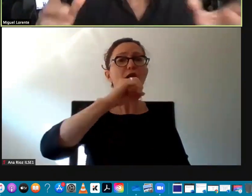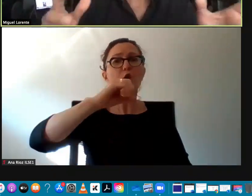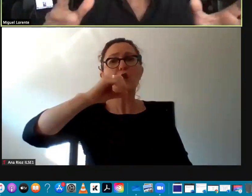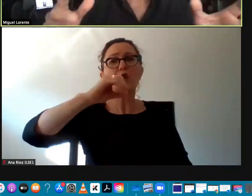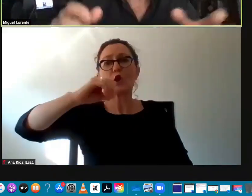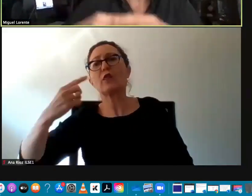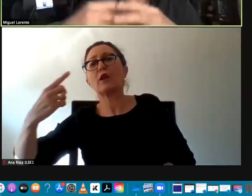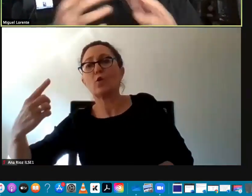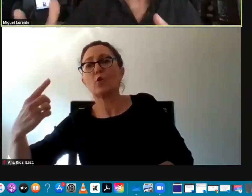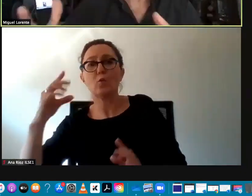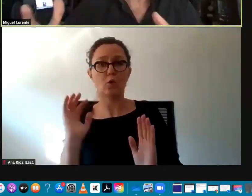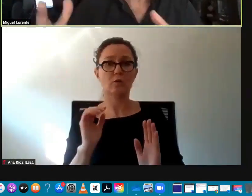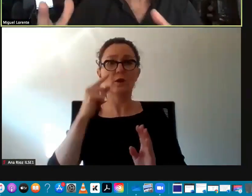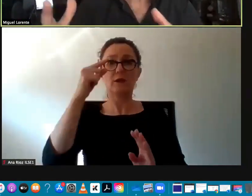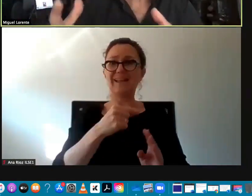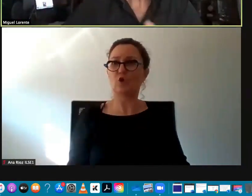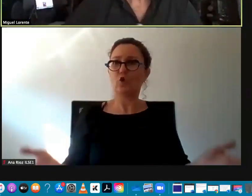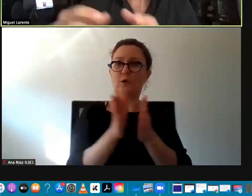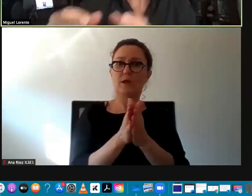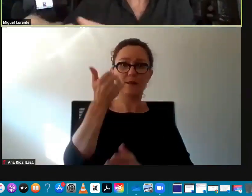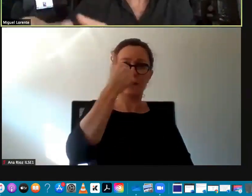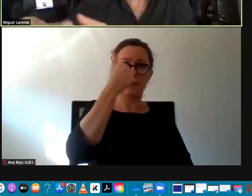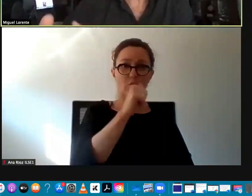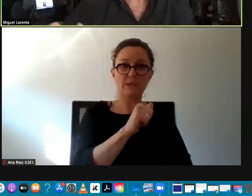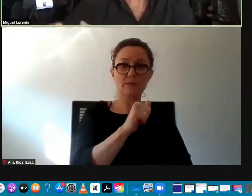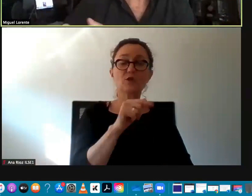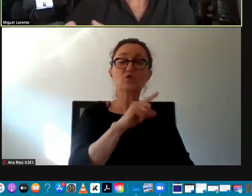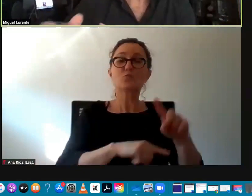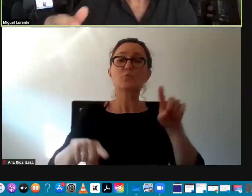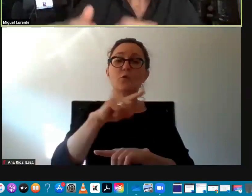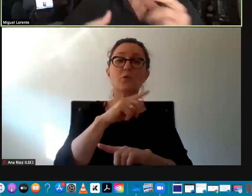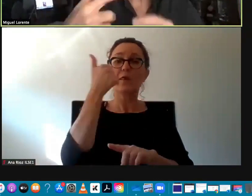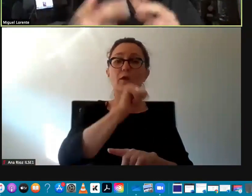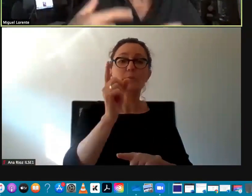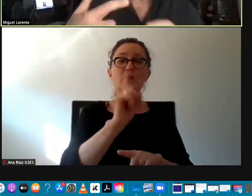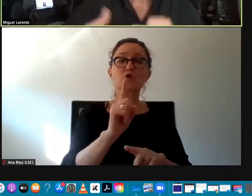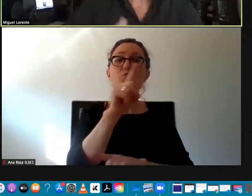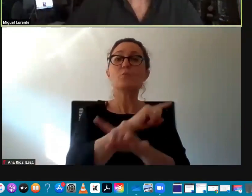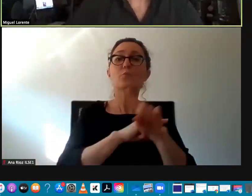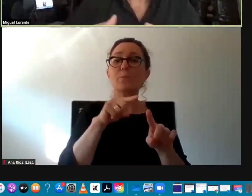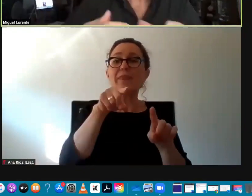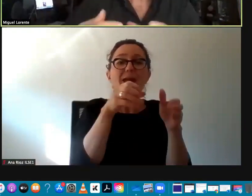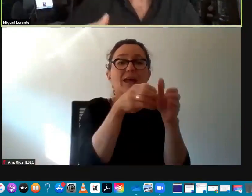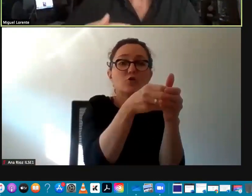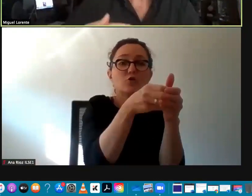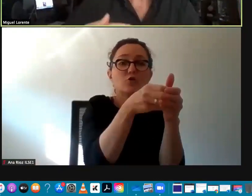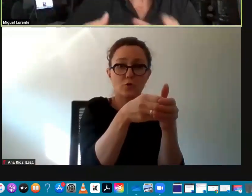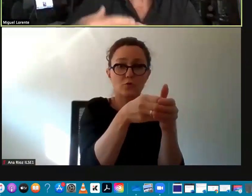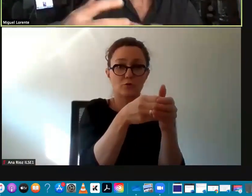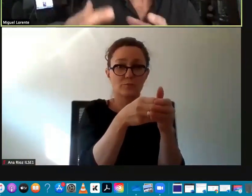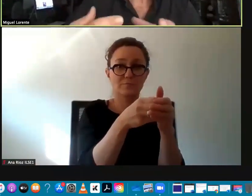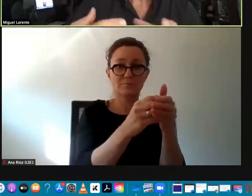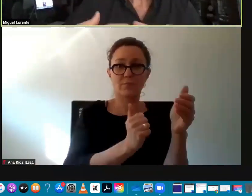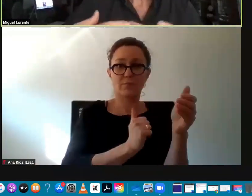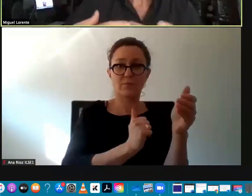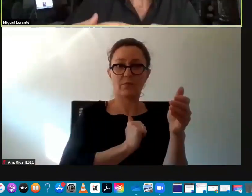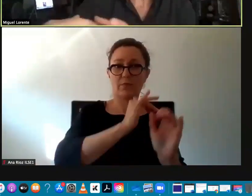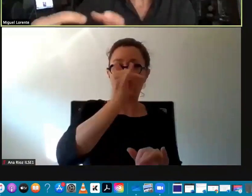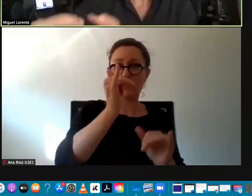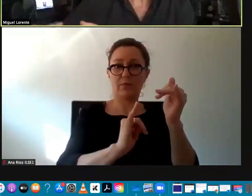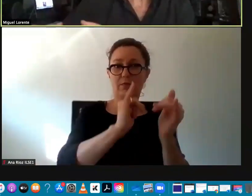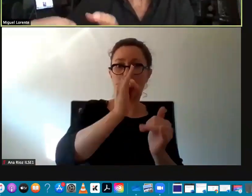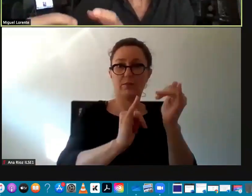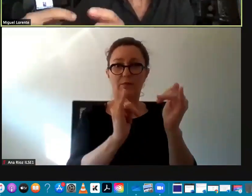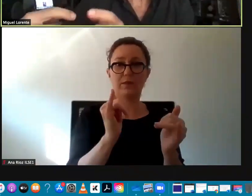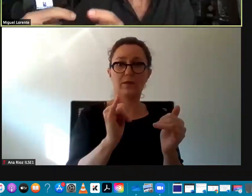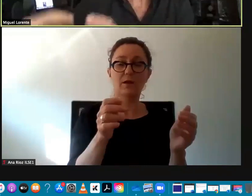0,00001% respecto al total de hombres. Luego no es un problema de hombres, sino que es un problema de esos pocos, ¿no? De nuevo juegan con la idea de